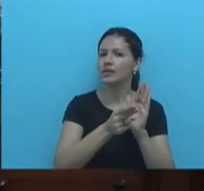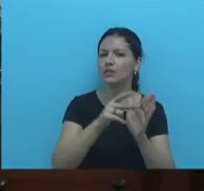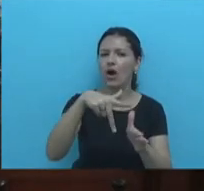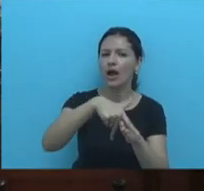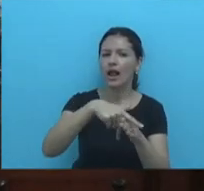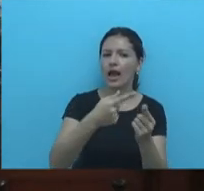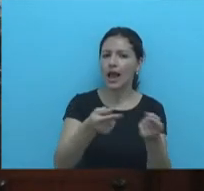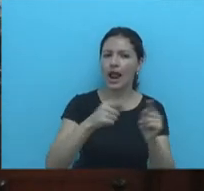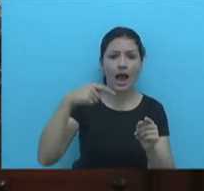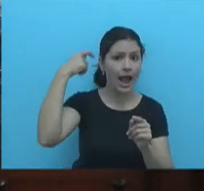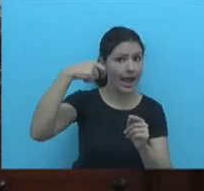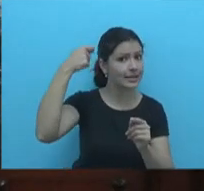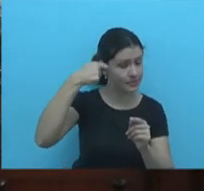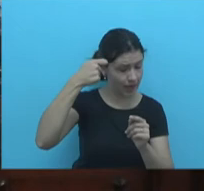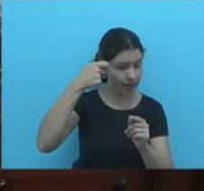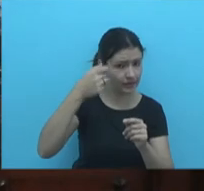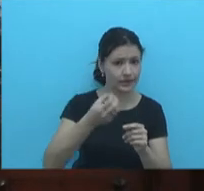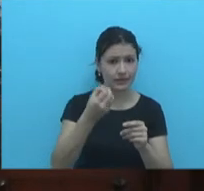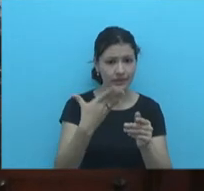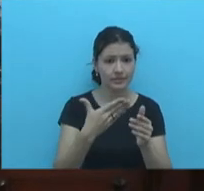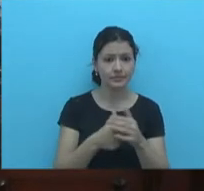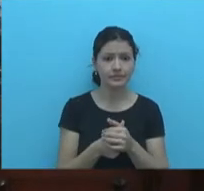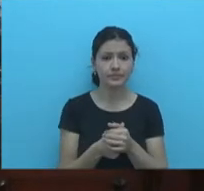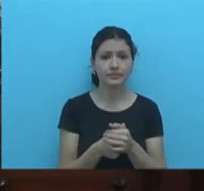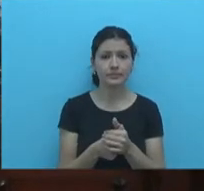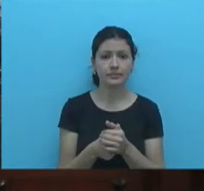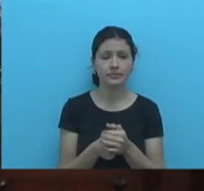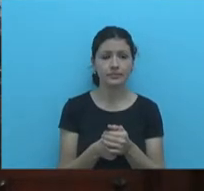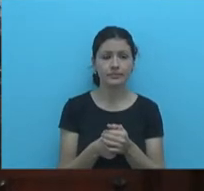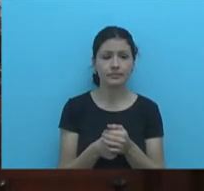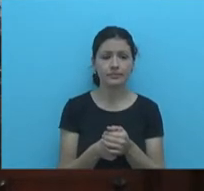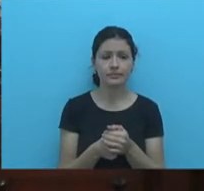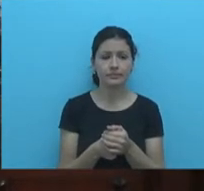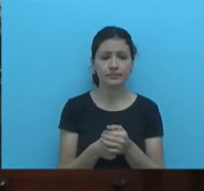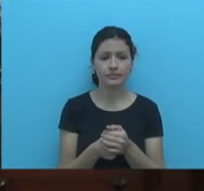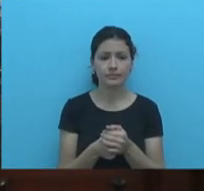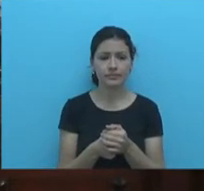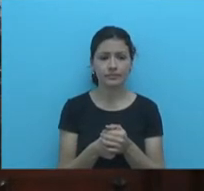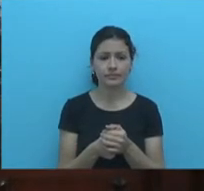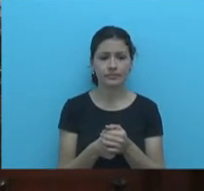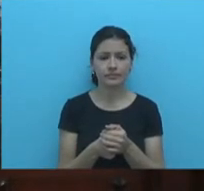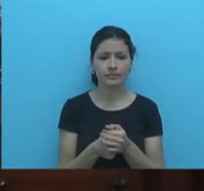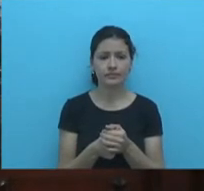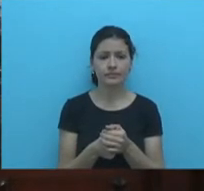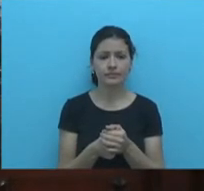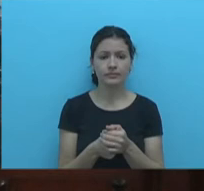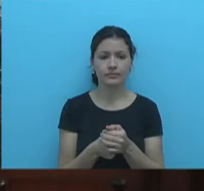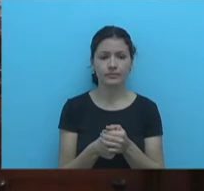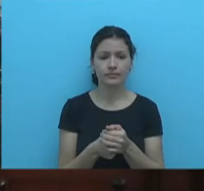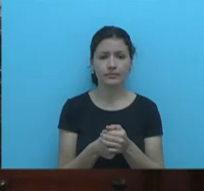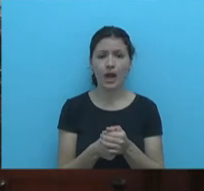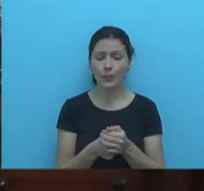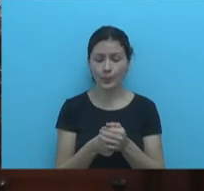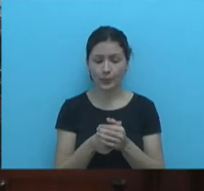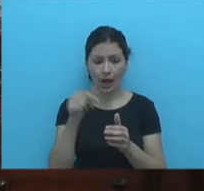sangre animal, que habían hecho la salvedad, también vamos a poner ahí. Votamos